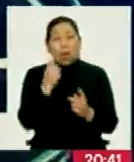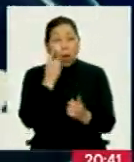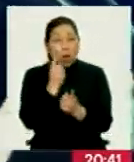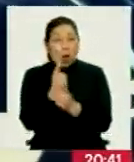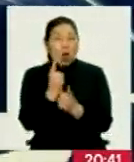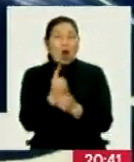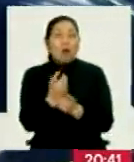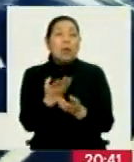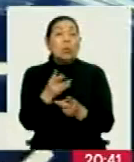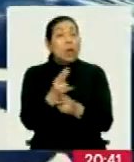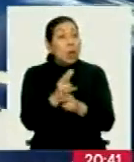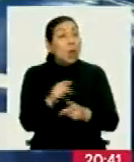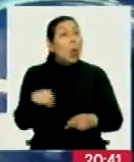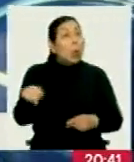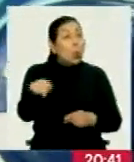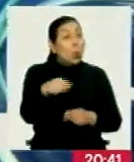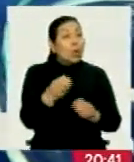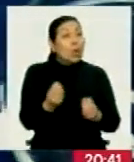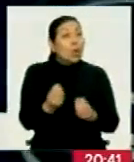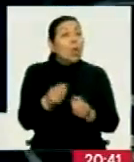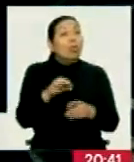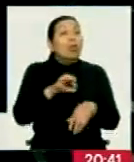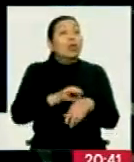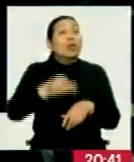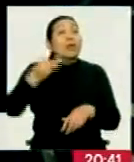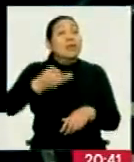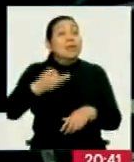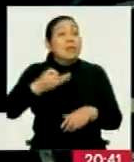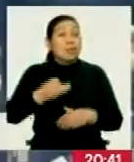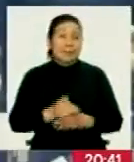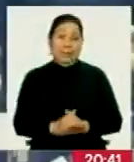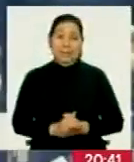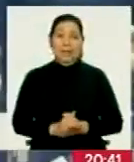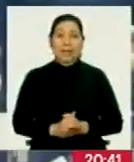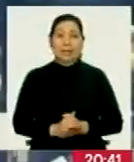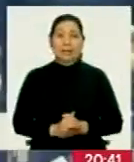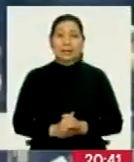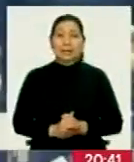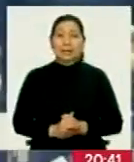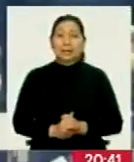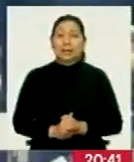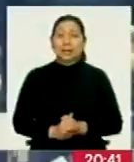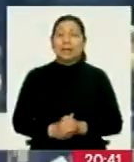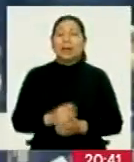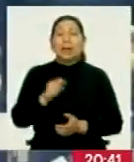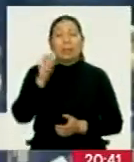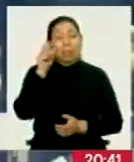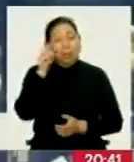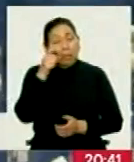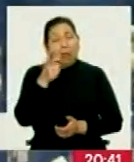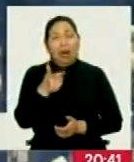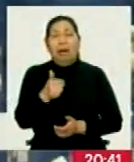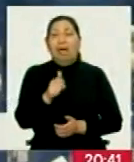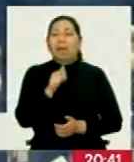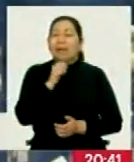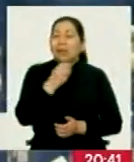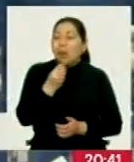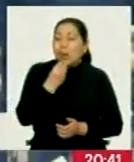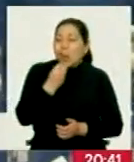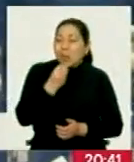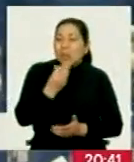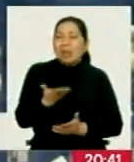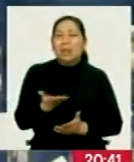las señales de alerta para acudir con un especialista. Vendría a ser la somnolencia, la falta de